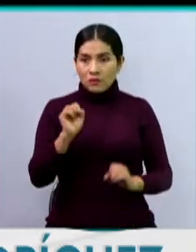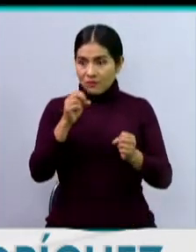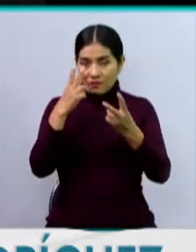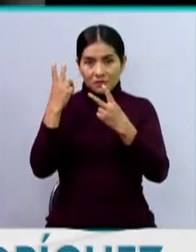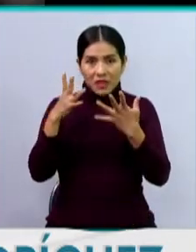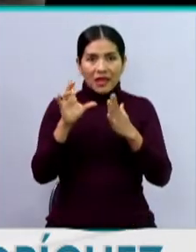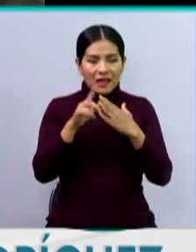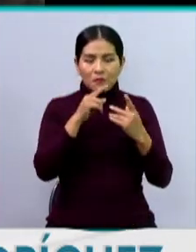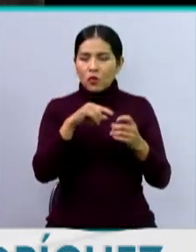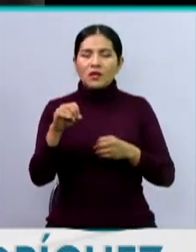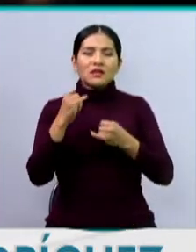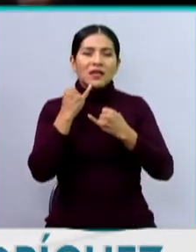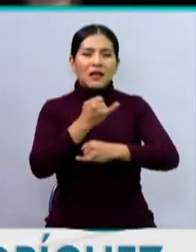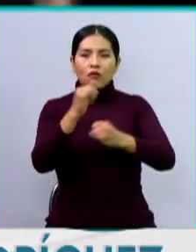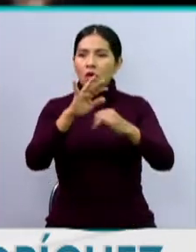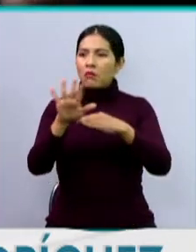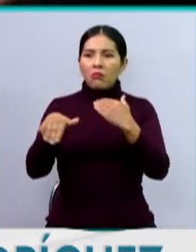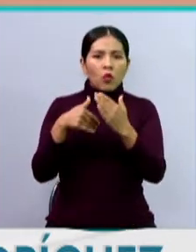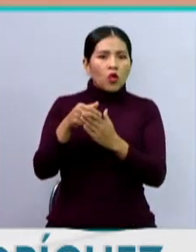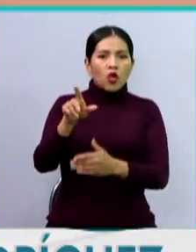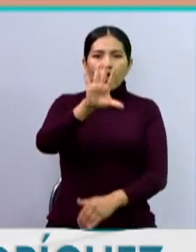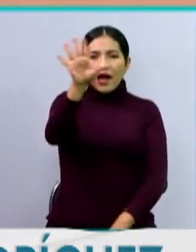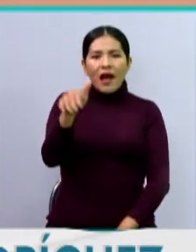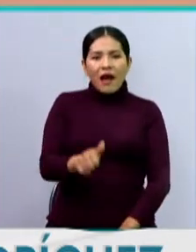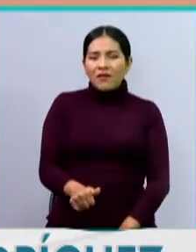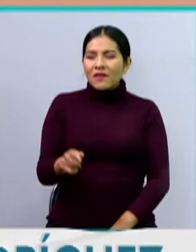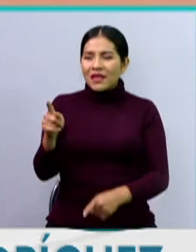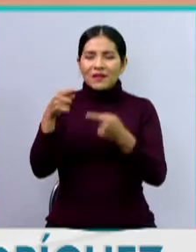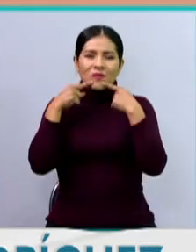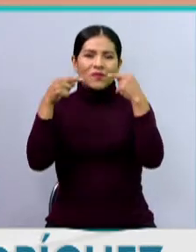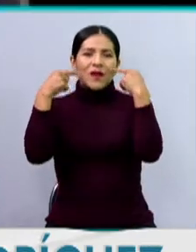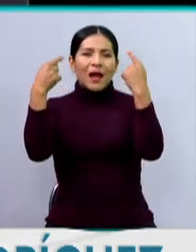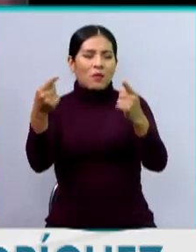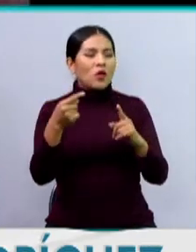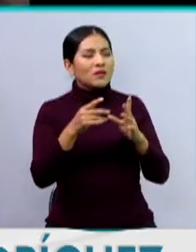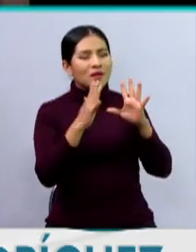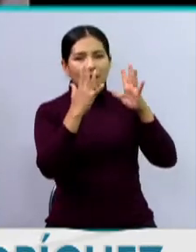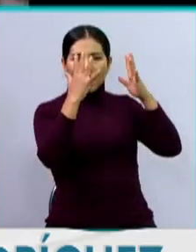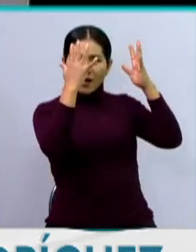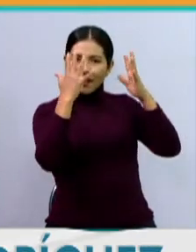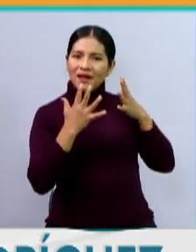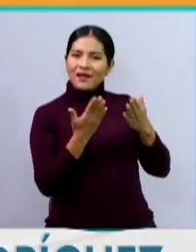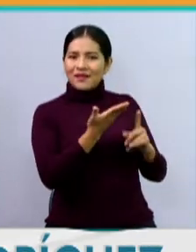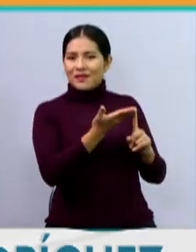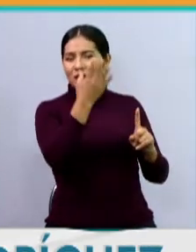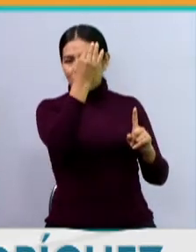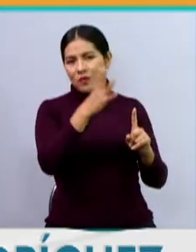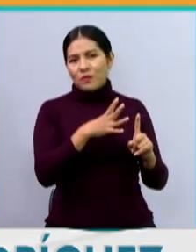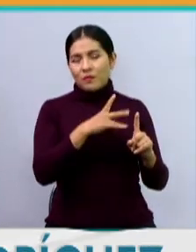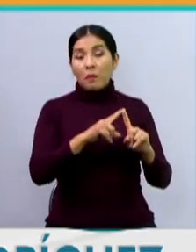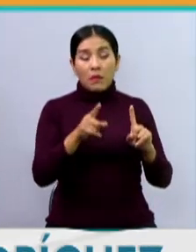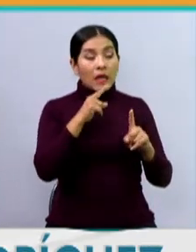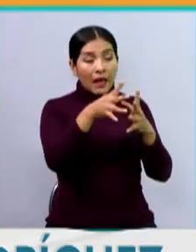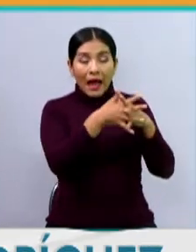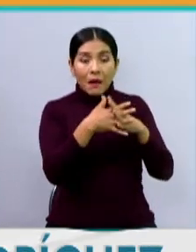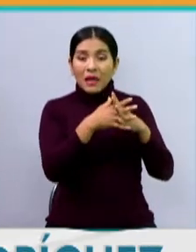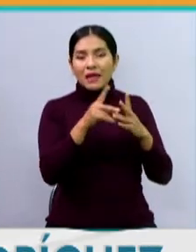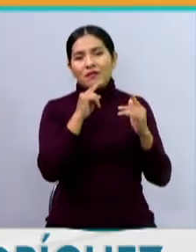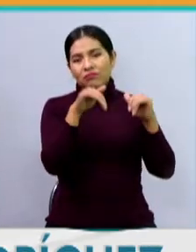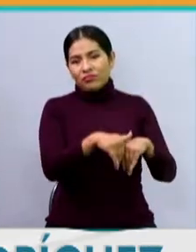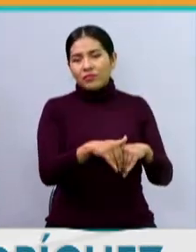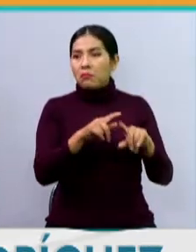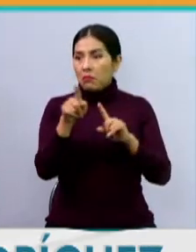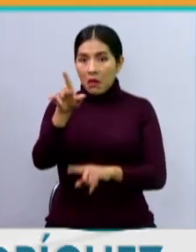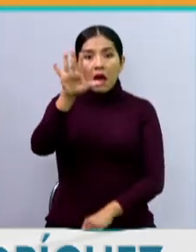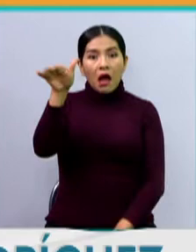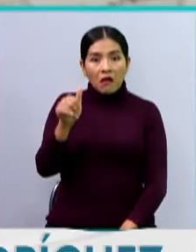documental Searching for Sugar Man del director Malik Benjedloul. Es un filme que ha recolectado 7 galardones, entre ellos